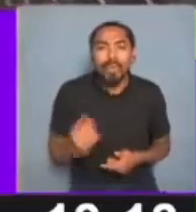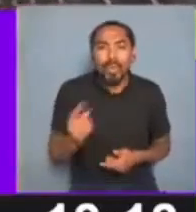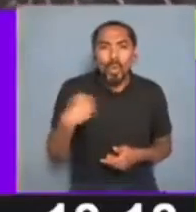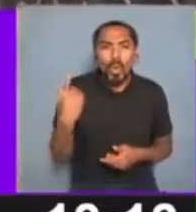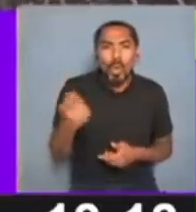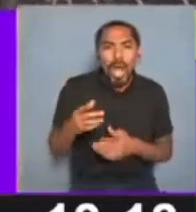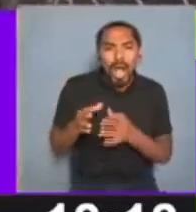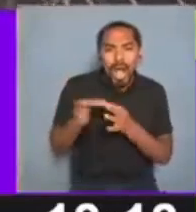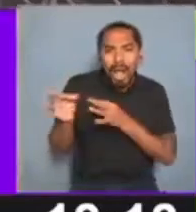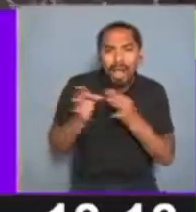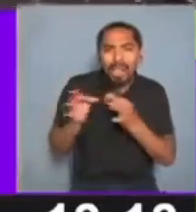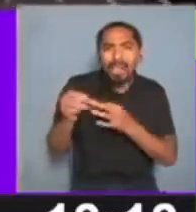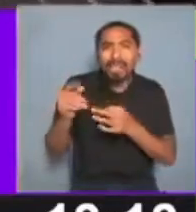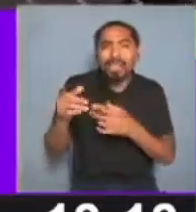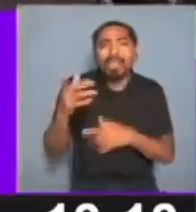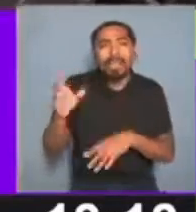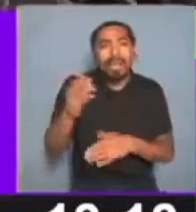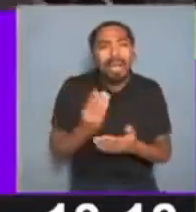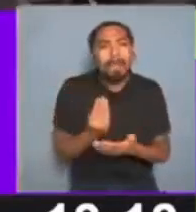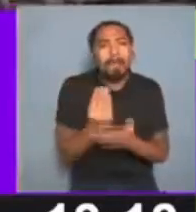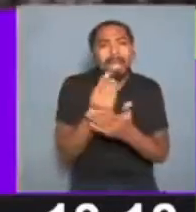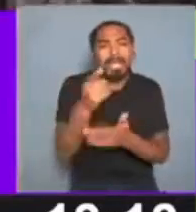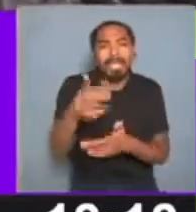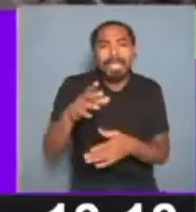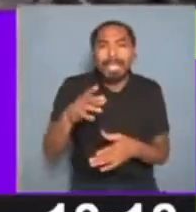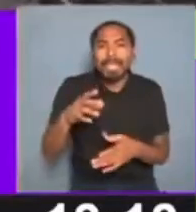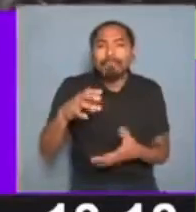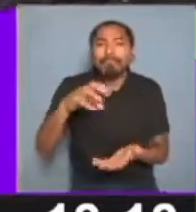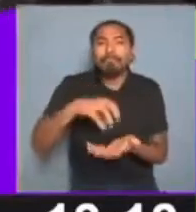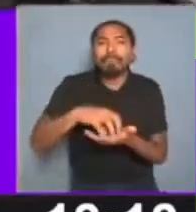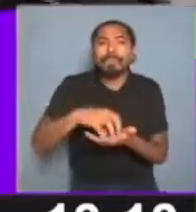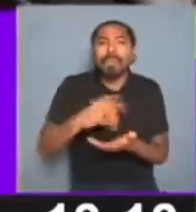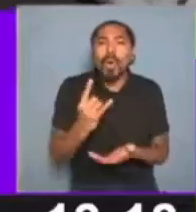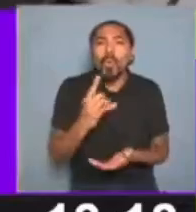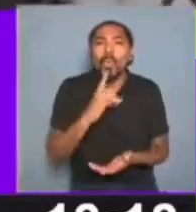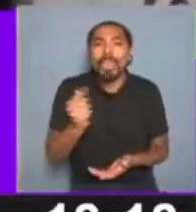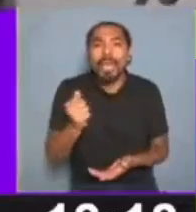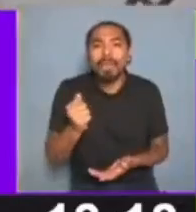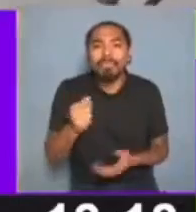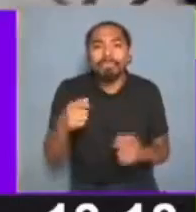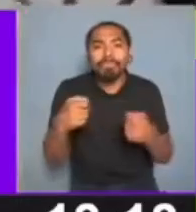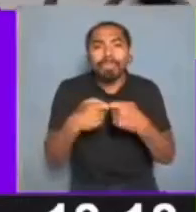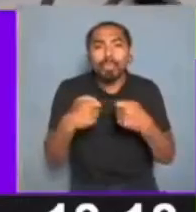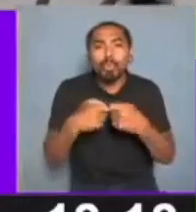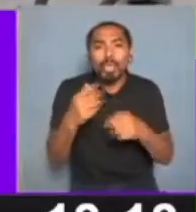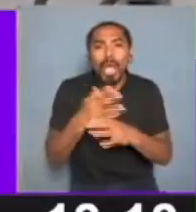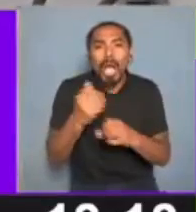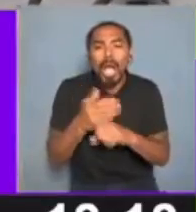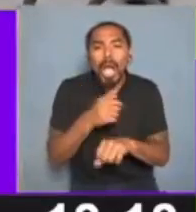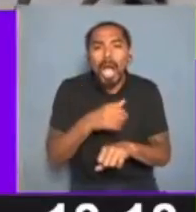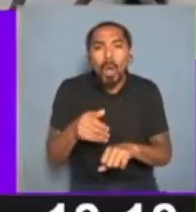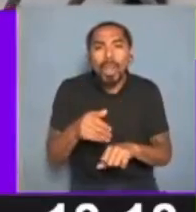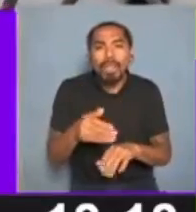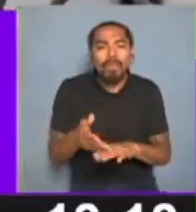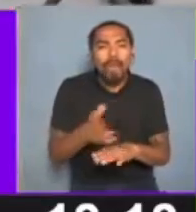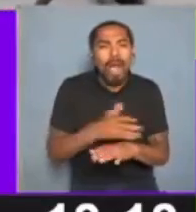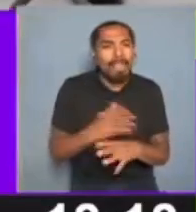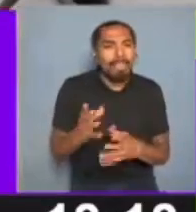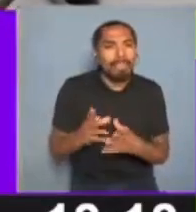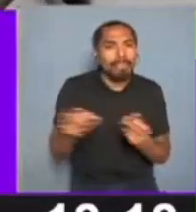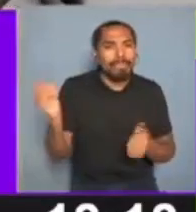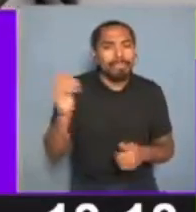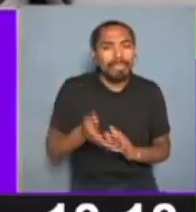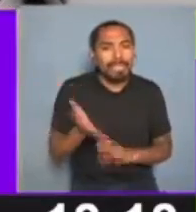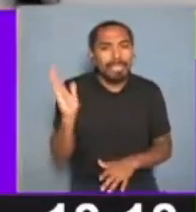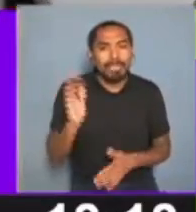con miembros de la comisión directiva de la UTA. Le consultábamos, porque se acaban de retirar de este lugar, si van a